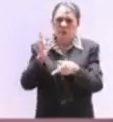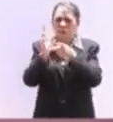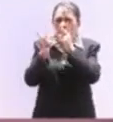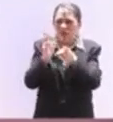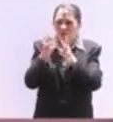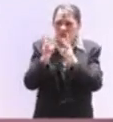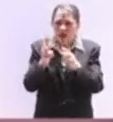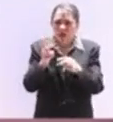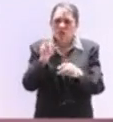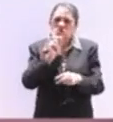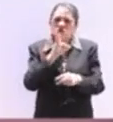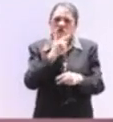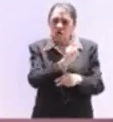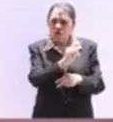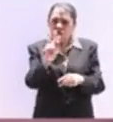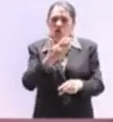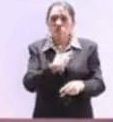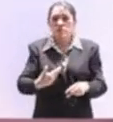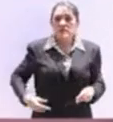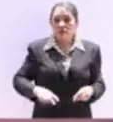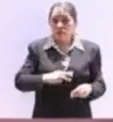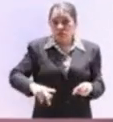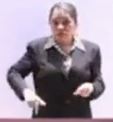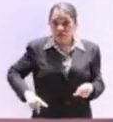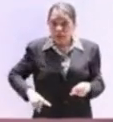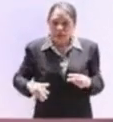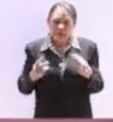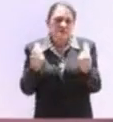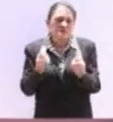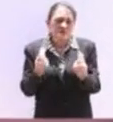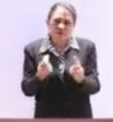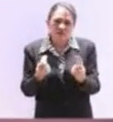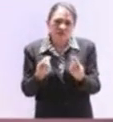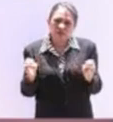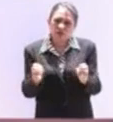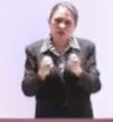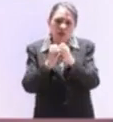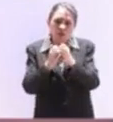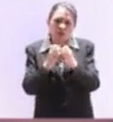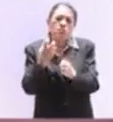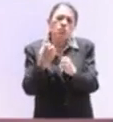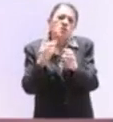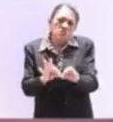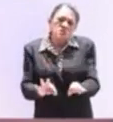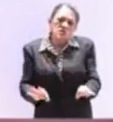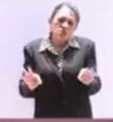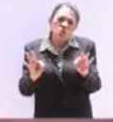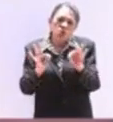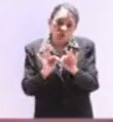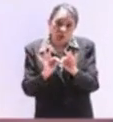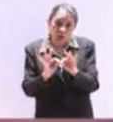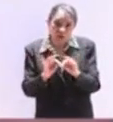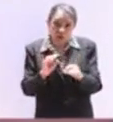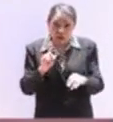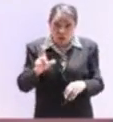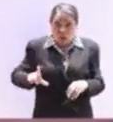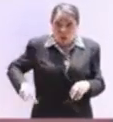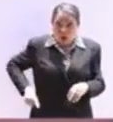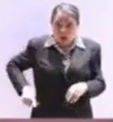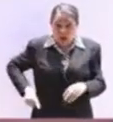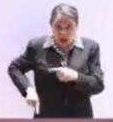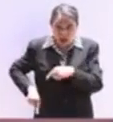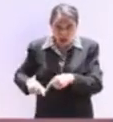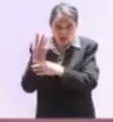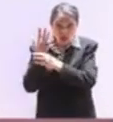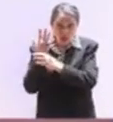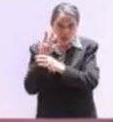con las y los presidentes municipales. Es muy importante que un gobernador, gobernadora,